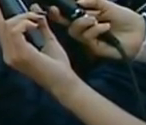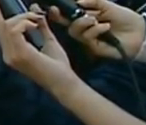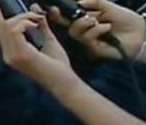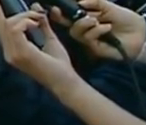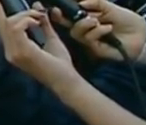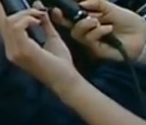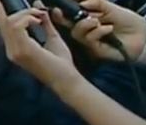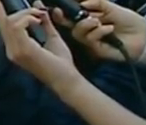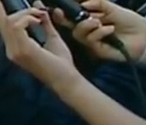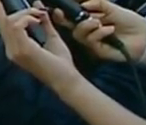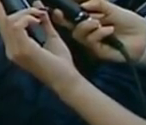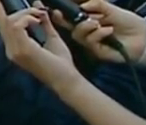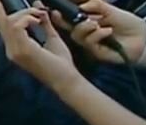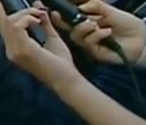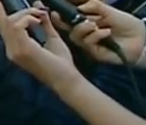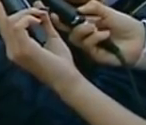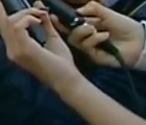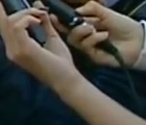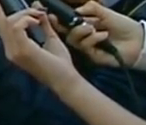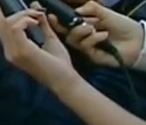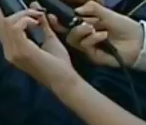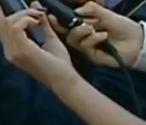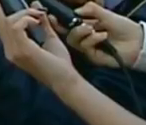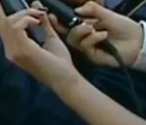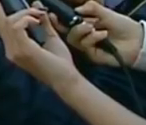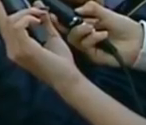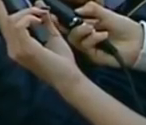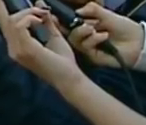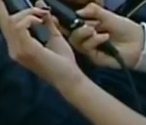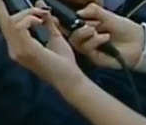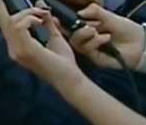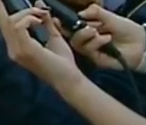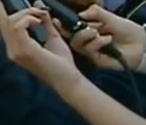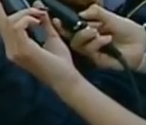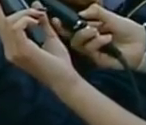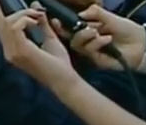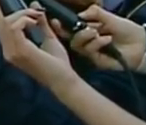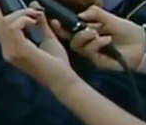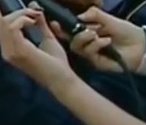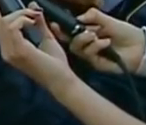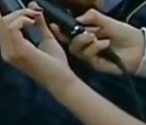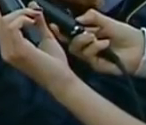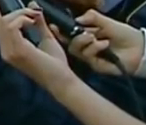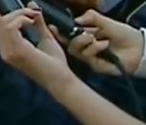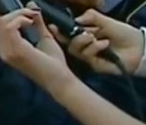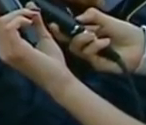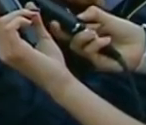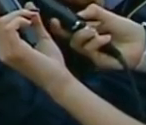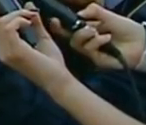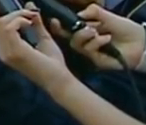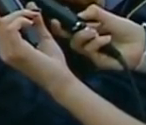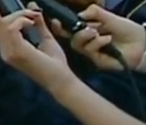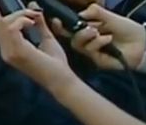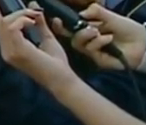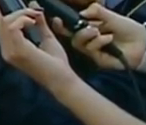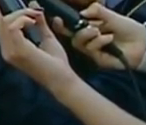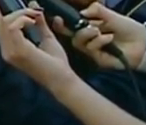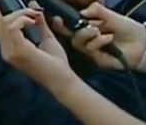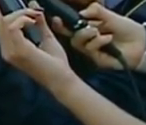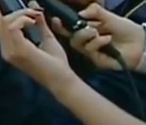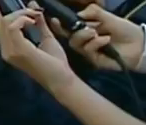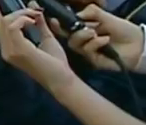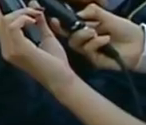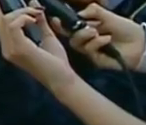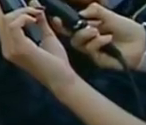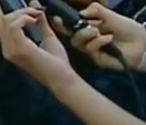utilizando el Petro como la moneda de intercambio. De manera que es muy importante esto. Es decir, yo creo que